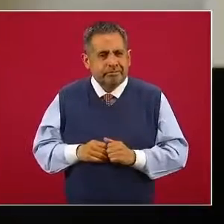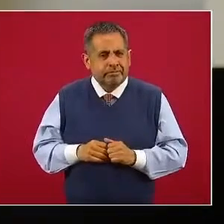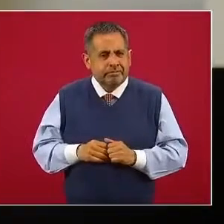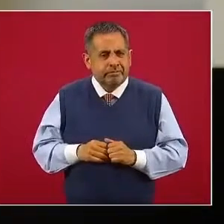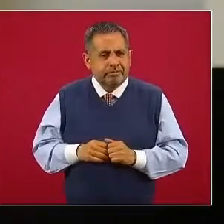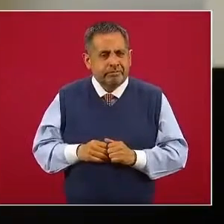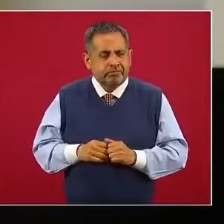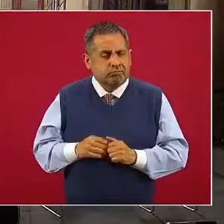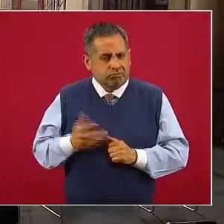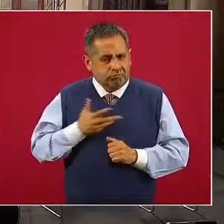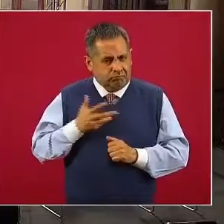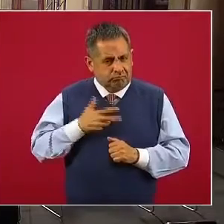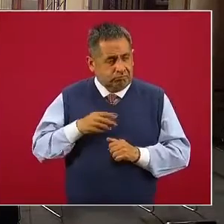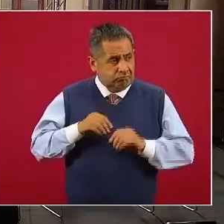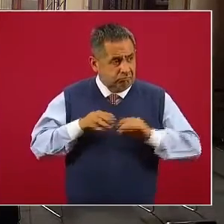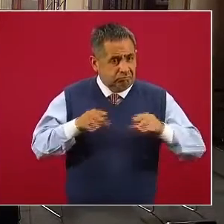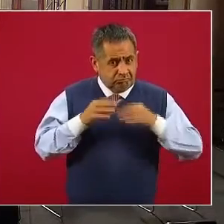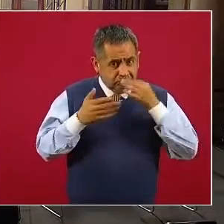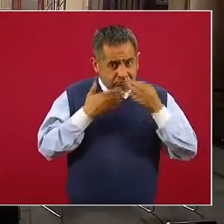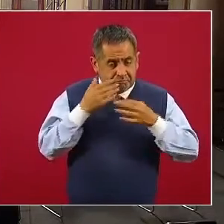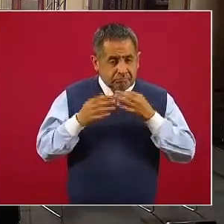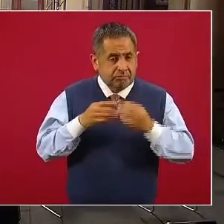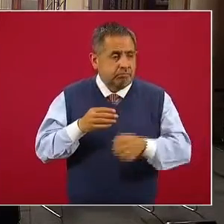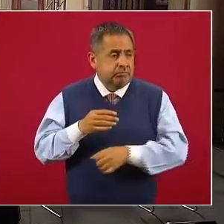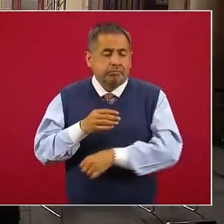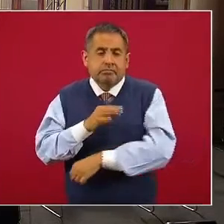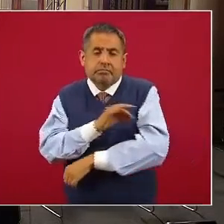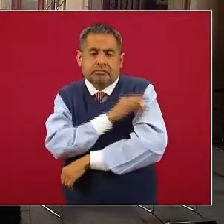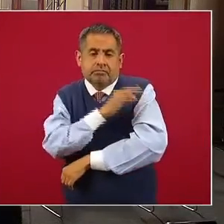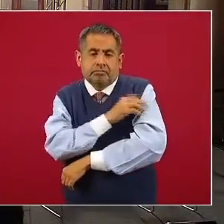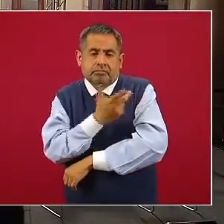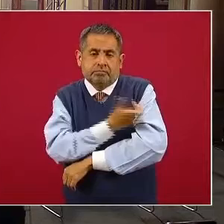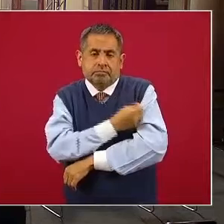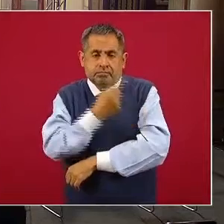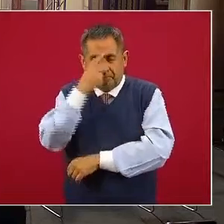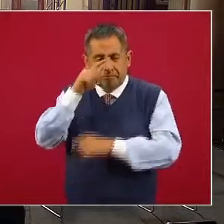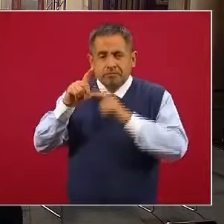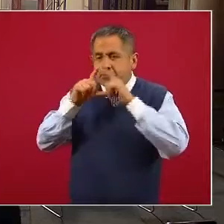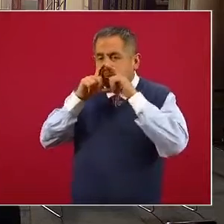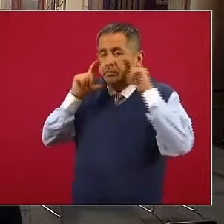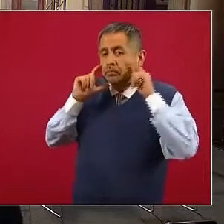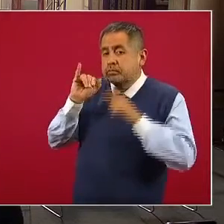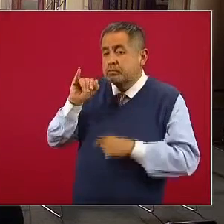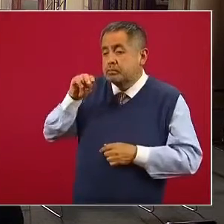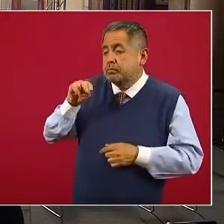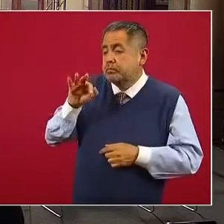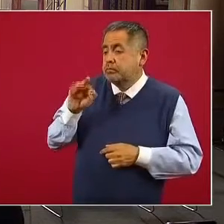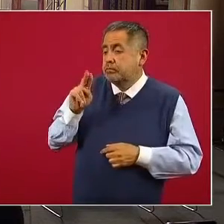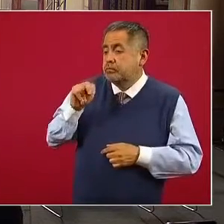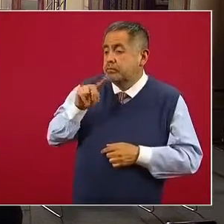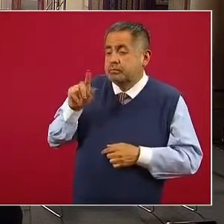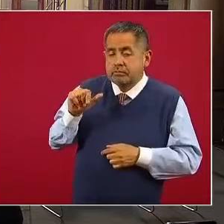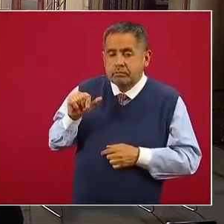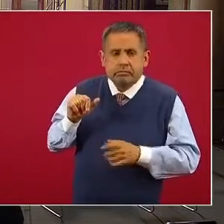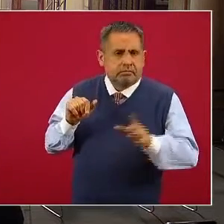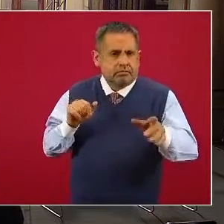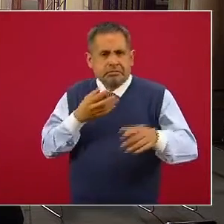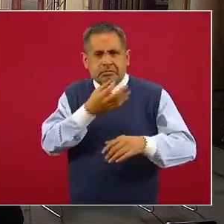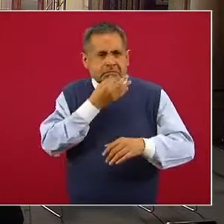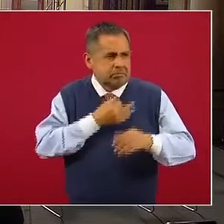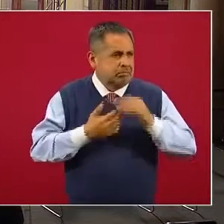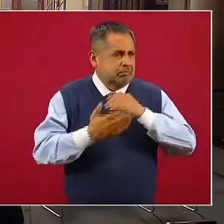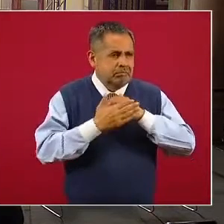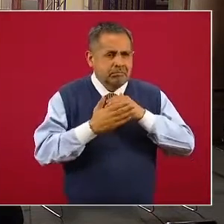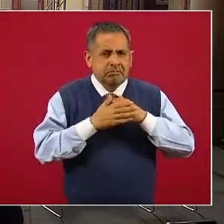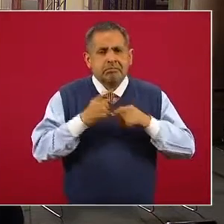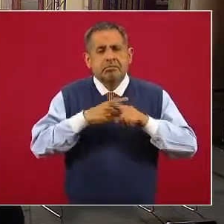o fluyendo adecuadamente las vacunas de influenza. Nos ha llegado información de que centros de salud de